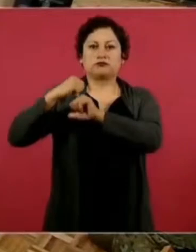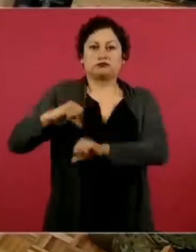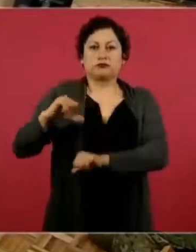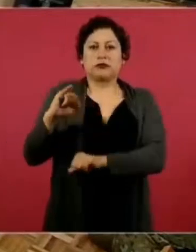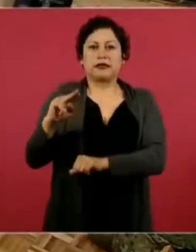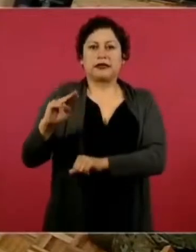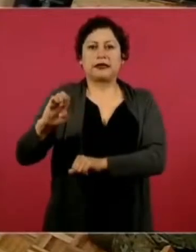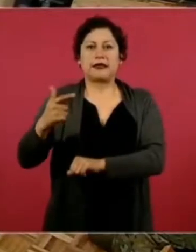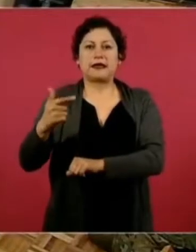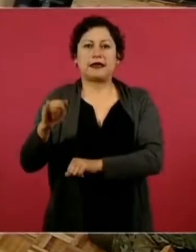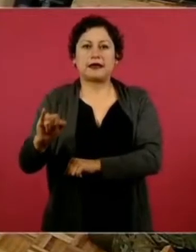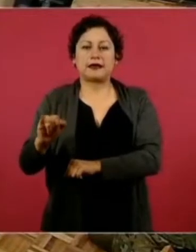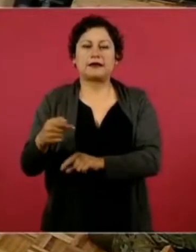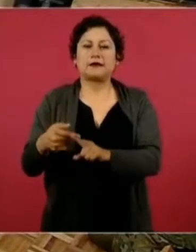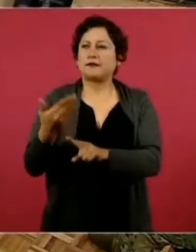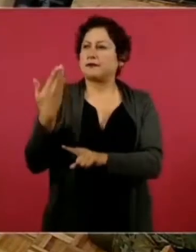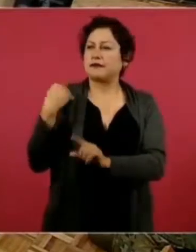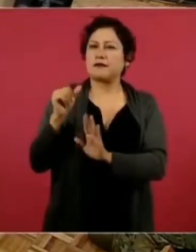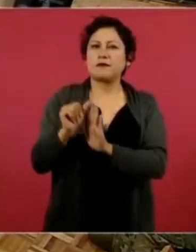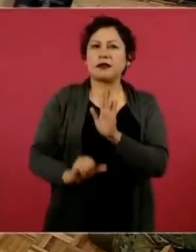junio.